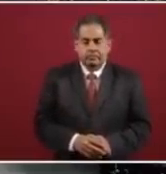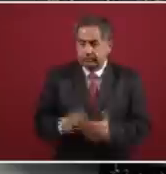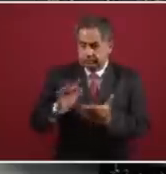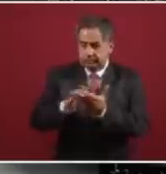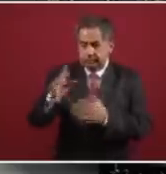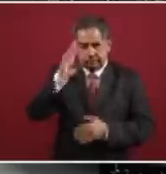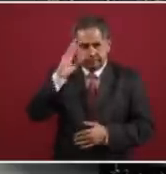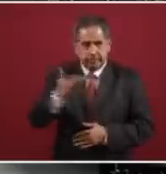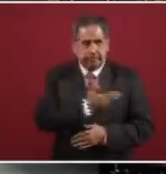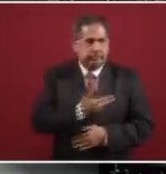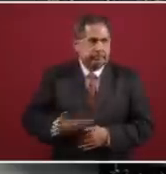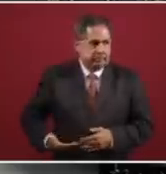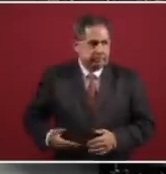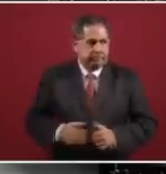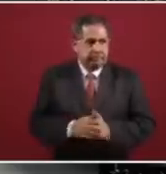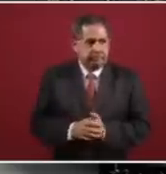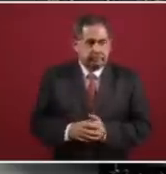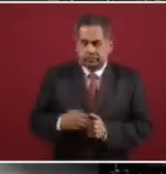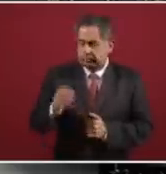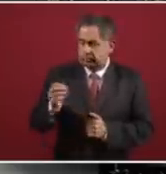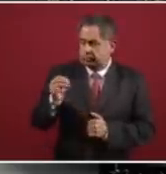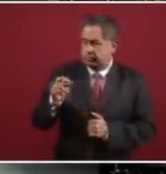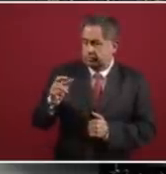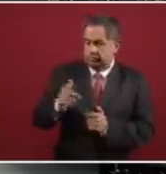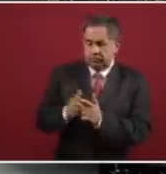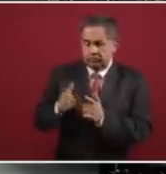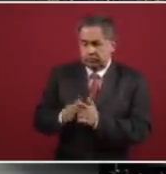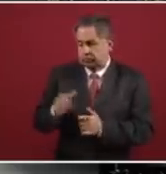Gracias, señor presidente. Omar Aguilar, de Grupo